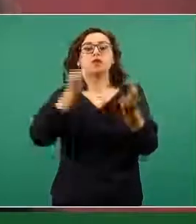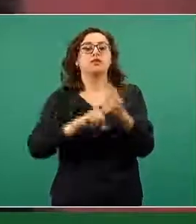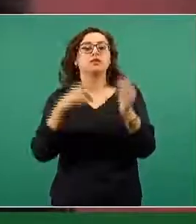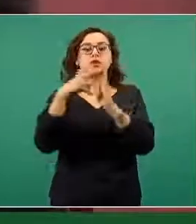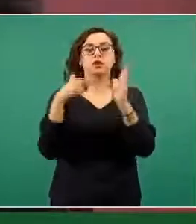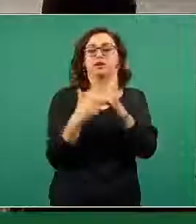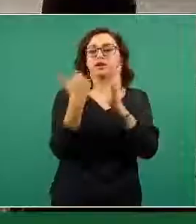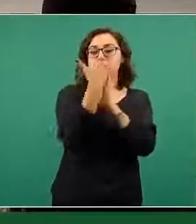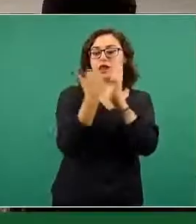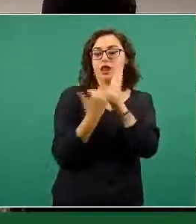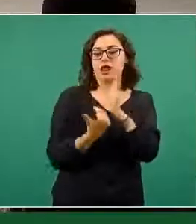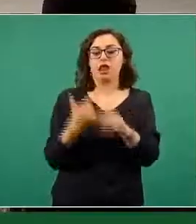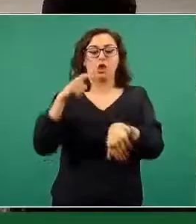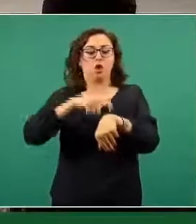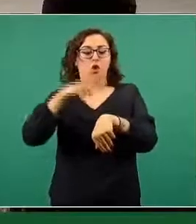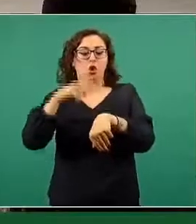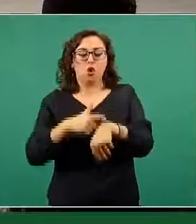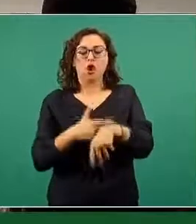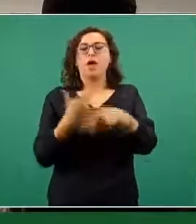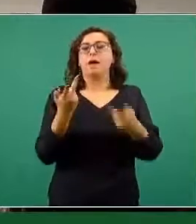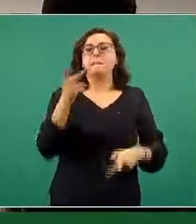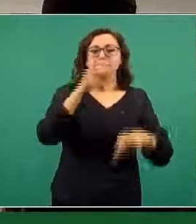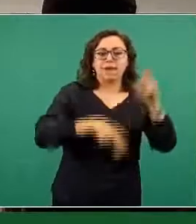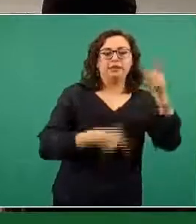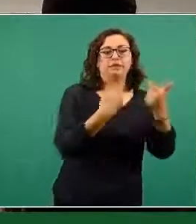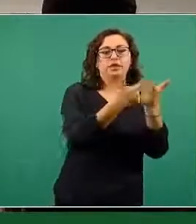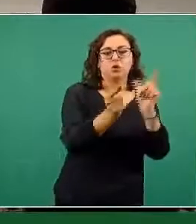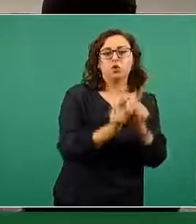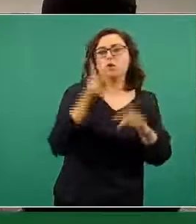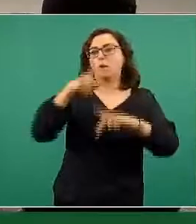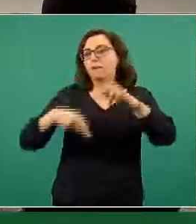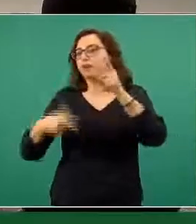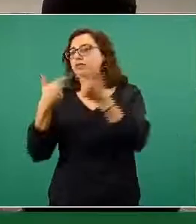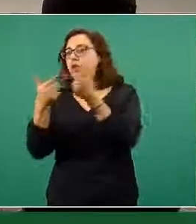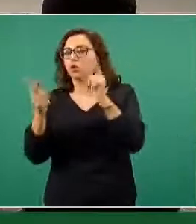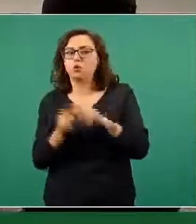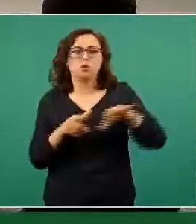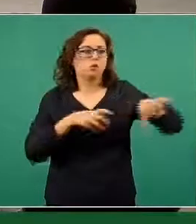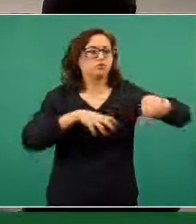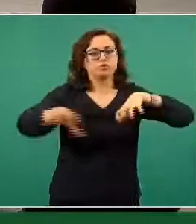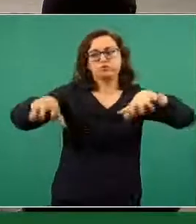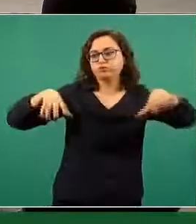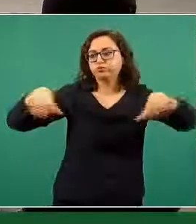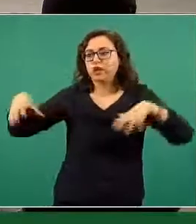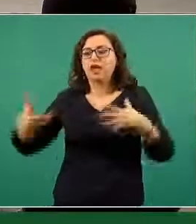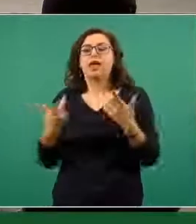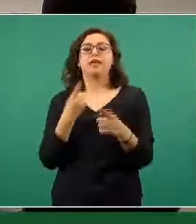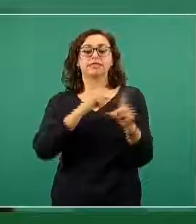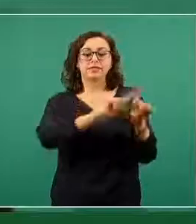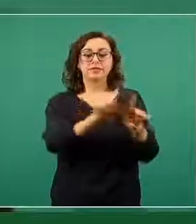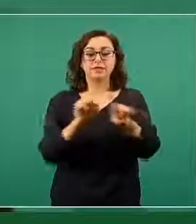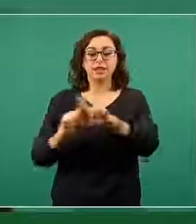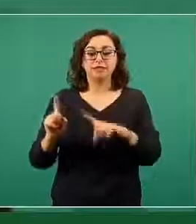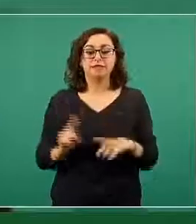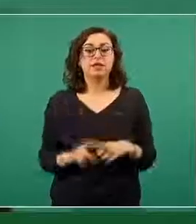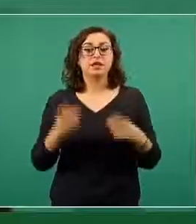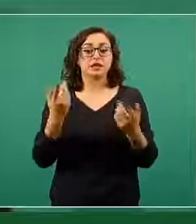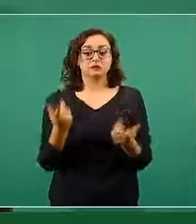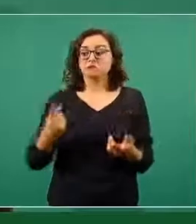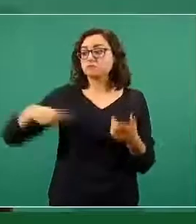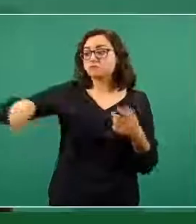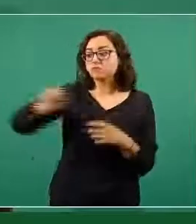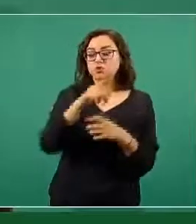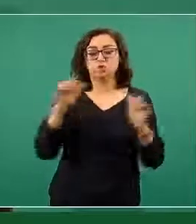planteles, horarios escalonados, diferentes grupos para reducir los aforos en los